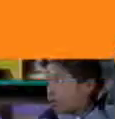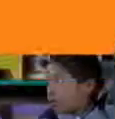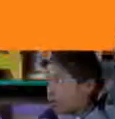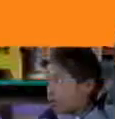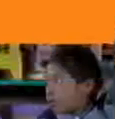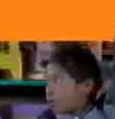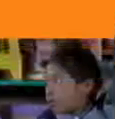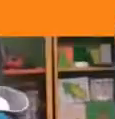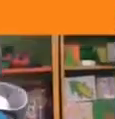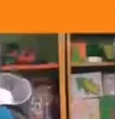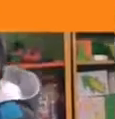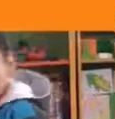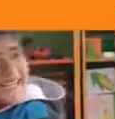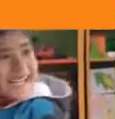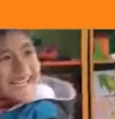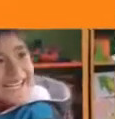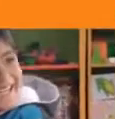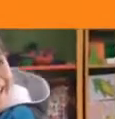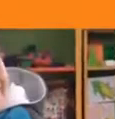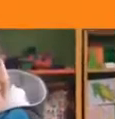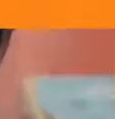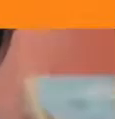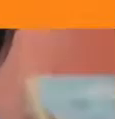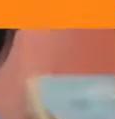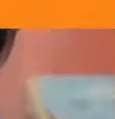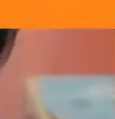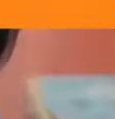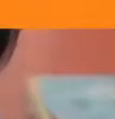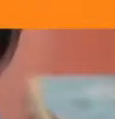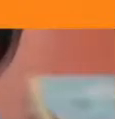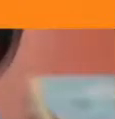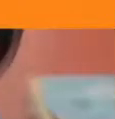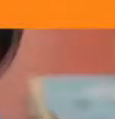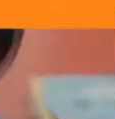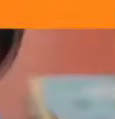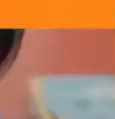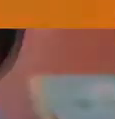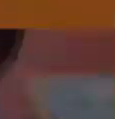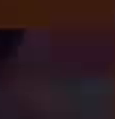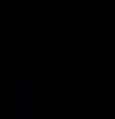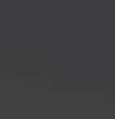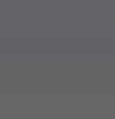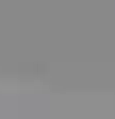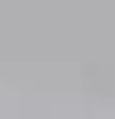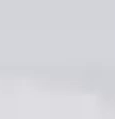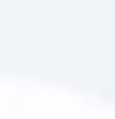Estamos viendo Aprendo en Casa, secundaria.